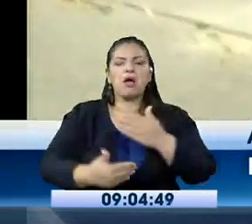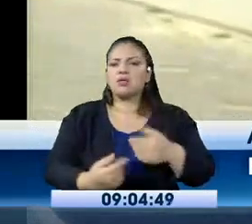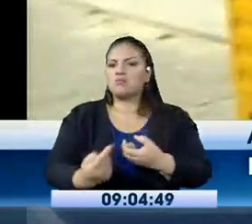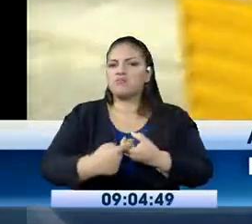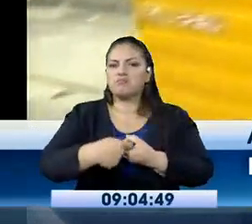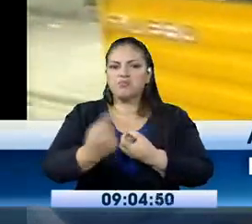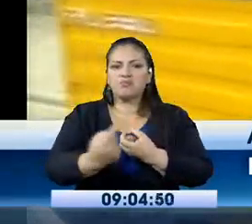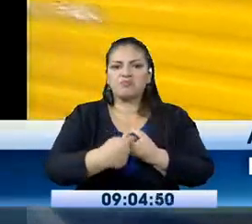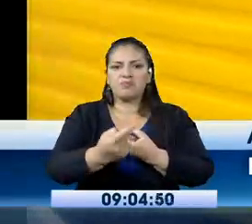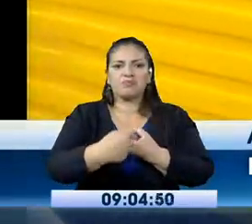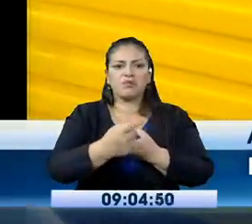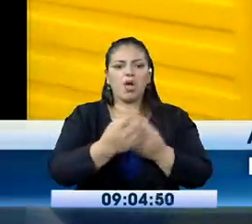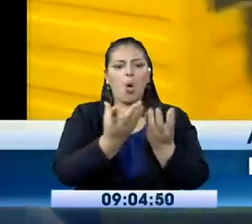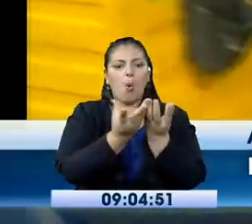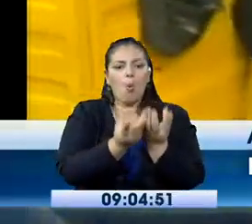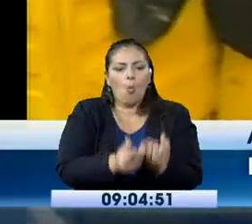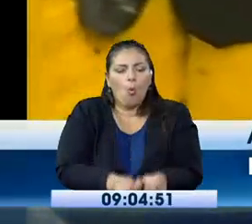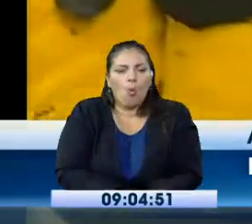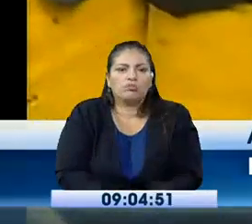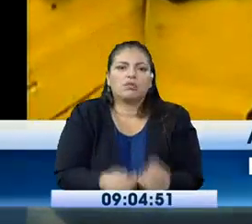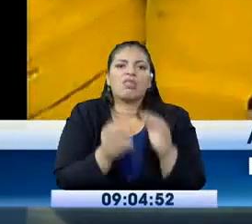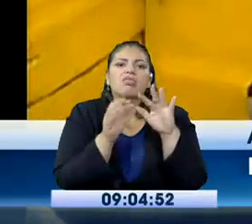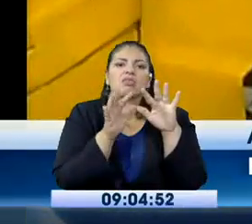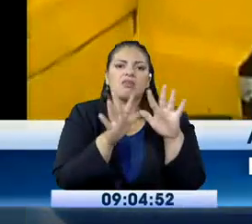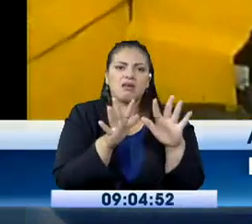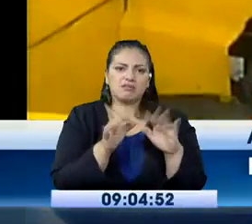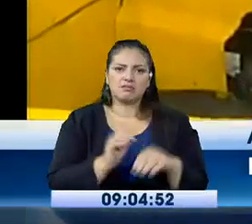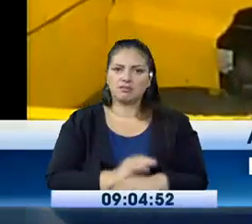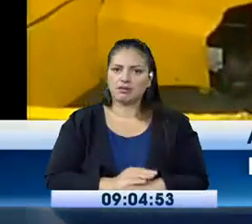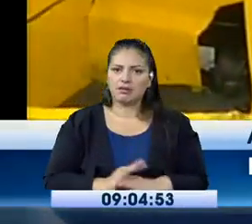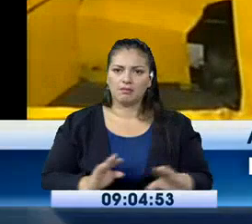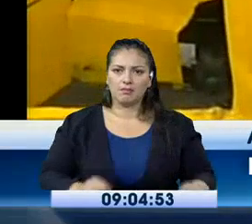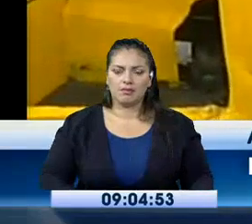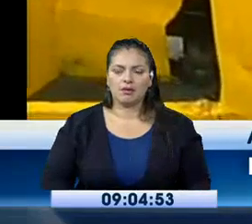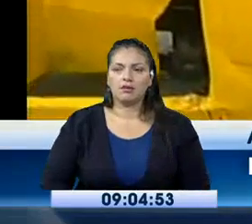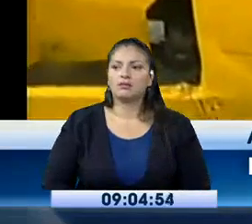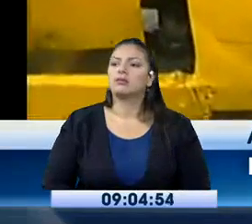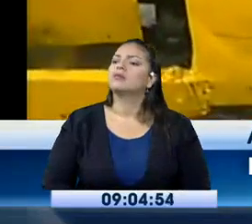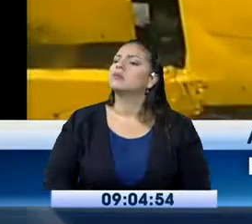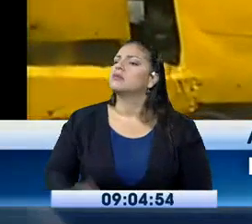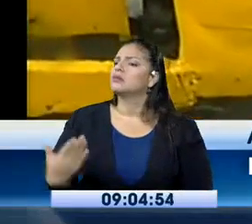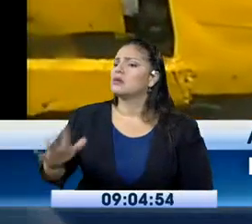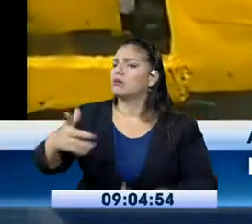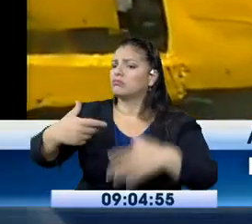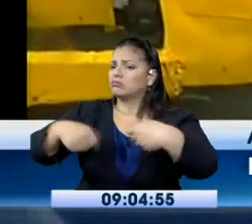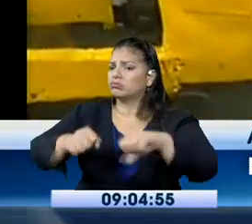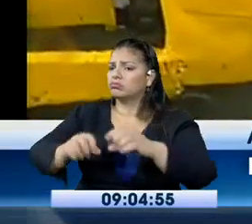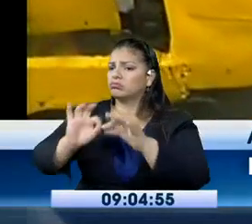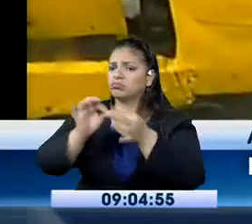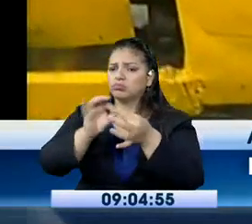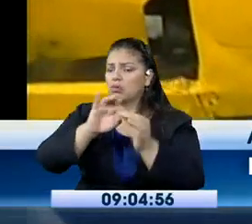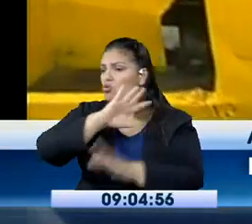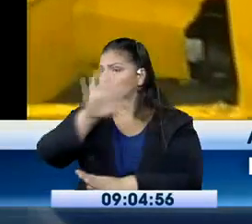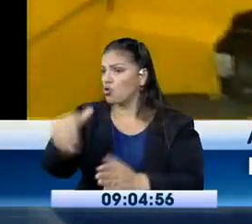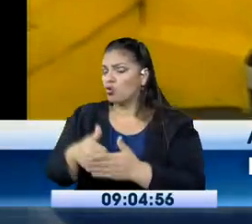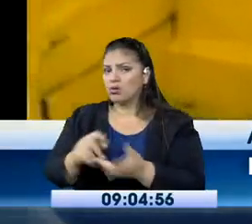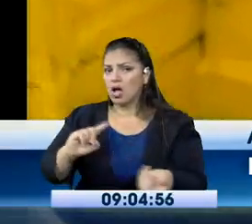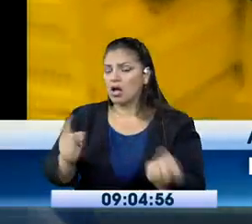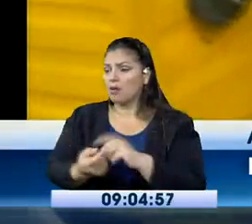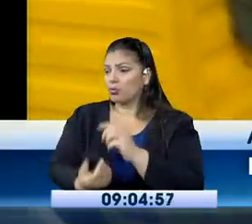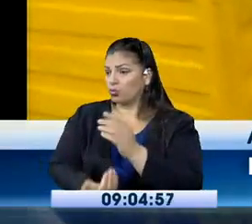todavía. Pero ya estamos en ese proceso ya para cambiar las motos homologadas ya. ¿Están tocando puertas de bancos, de cooperativas? No,